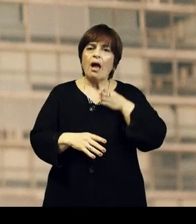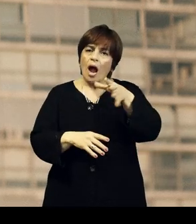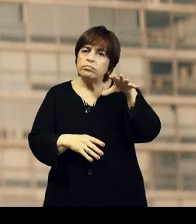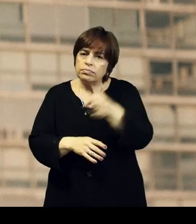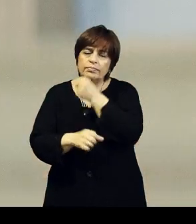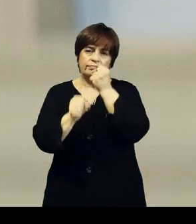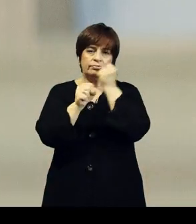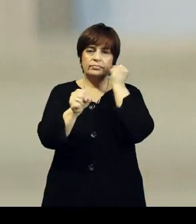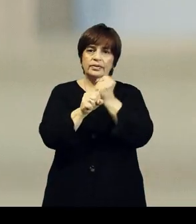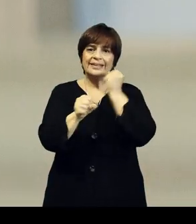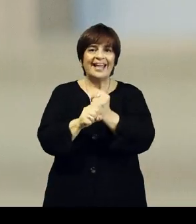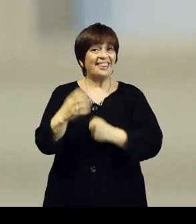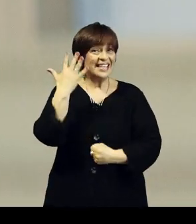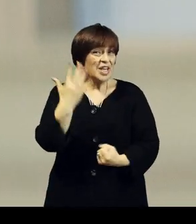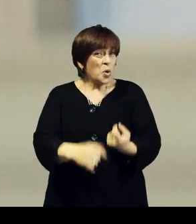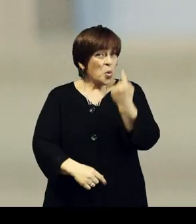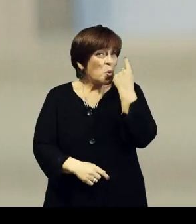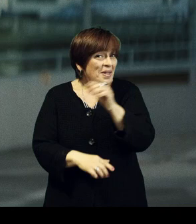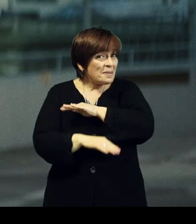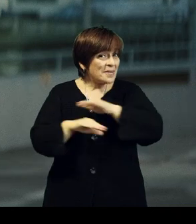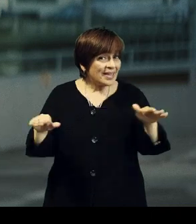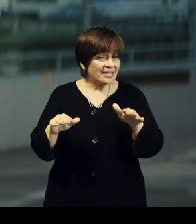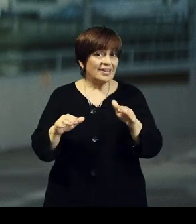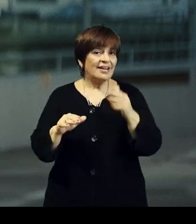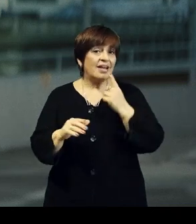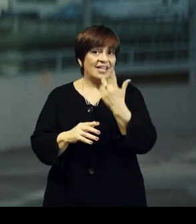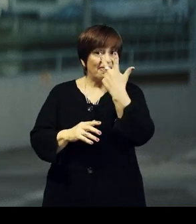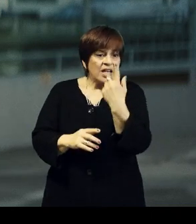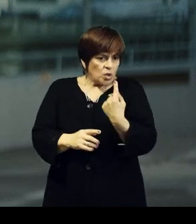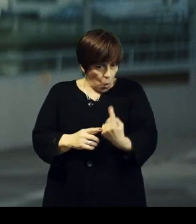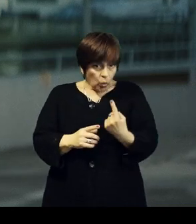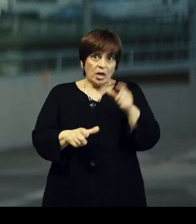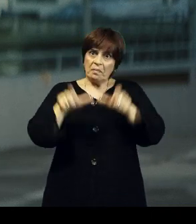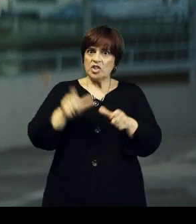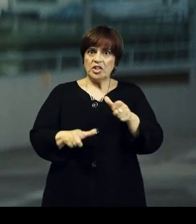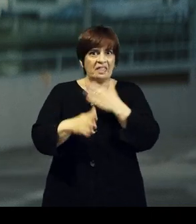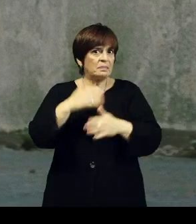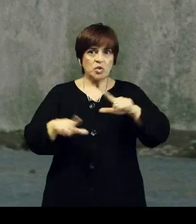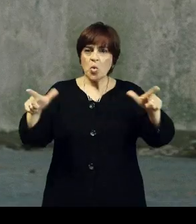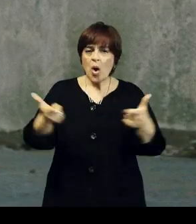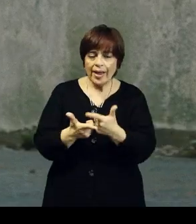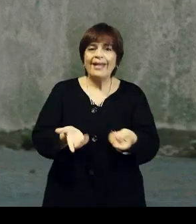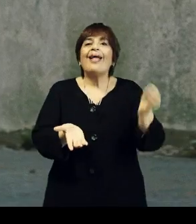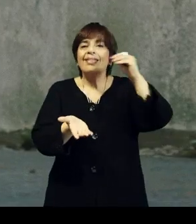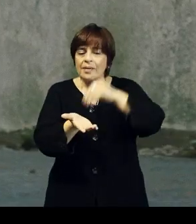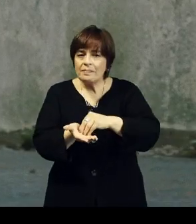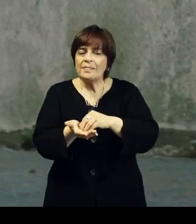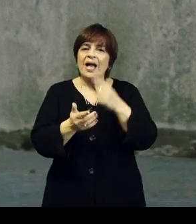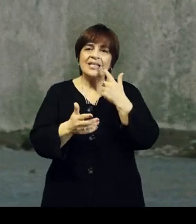del mercado de trabajo. Solo 1 de cada 5 personas. 3 veces menos que las personas sin discapacidad. Y encima ganan